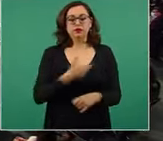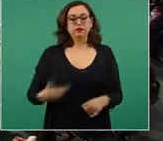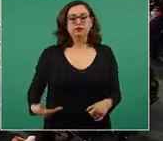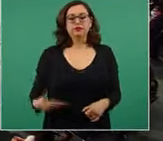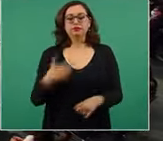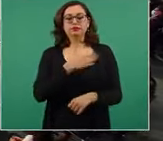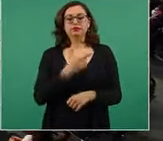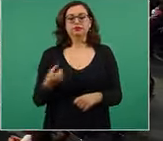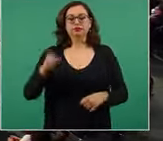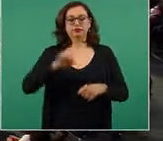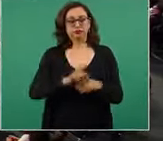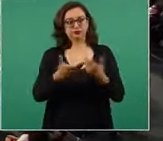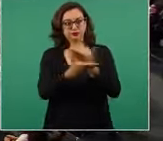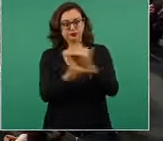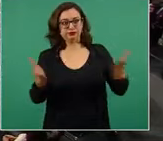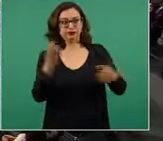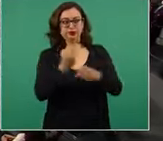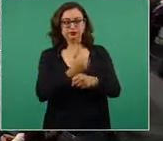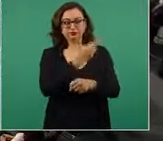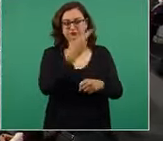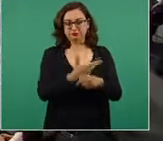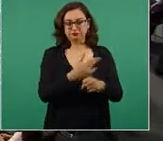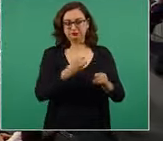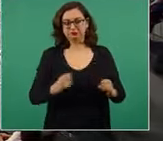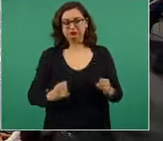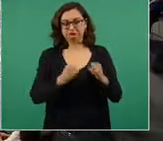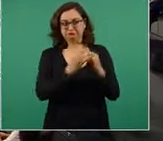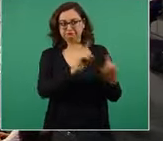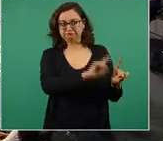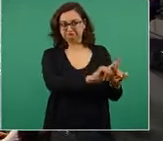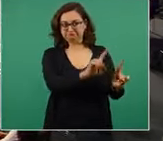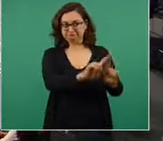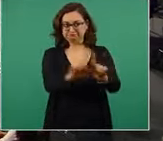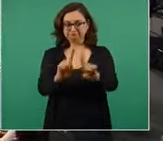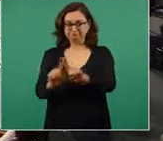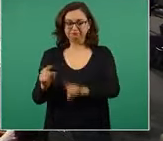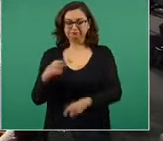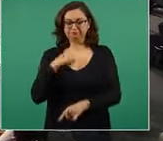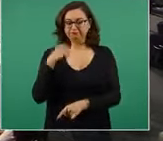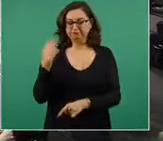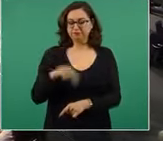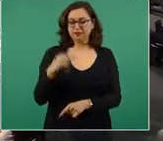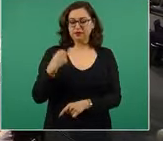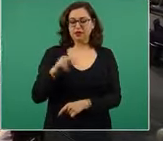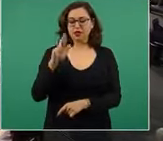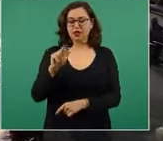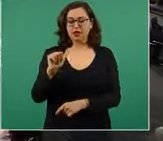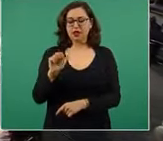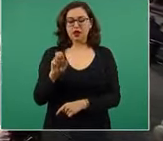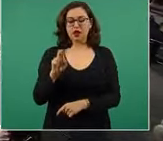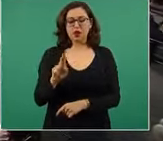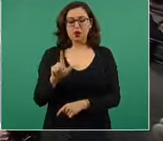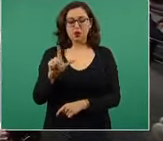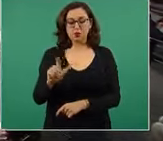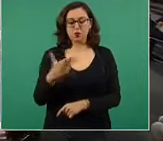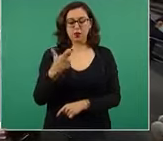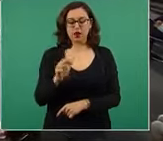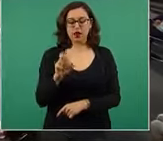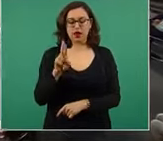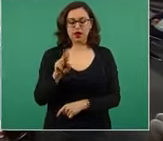Buenos días, señores secretarios, funcionarios. Raúl Hernández del Barlovento. Una